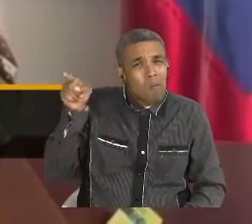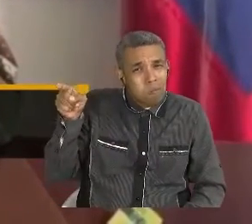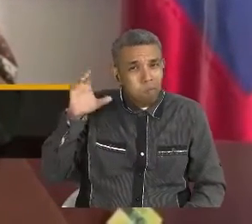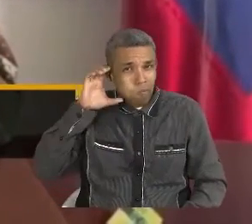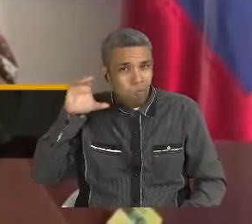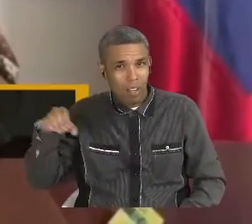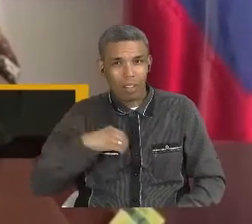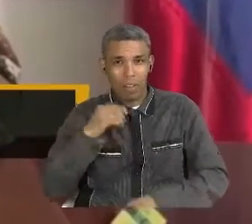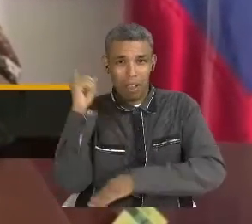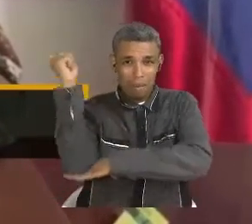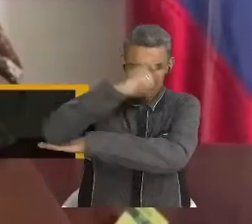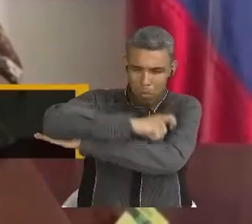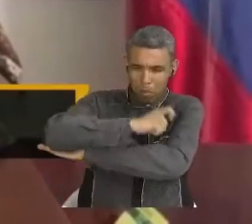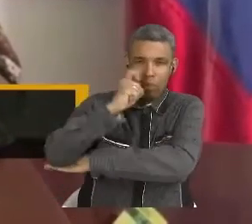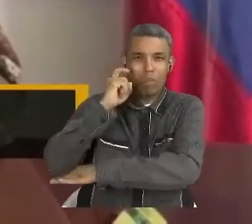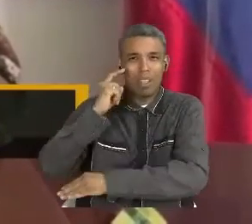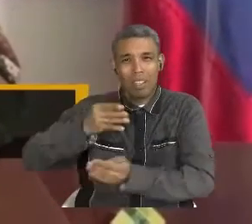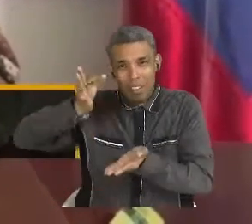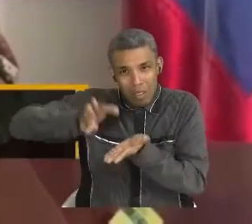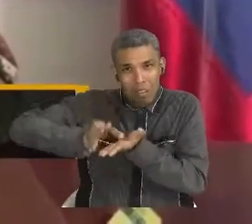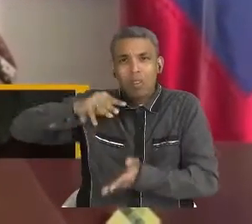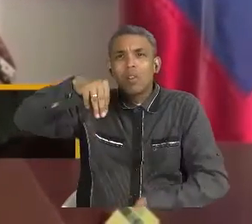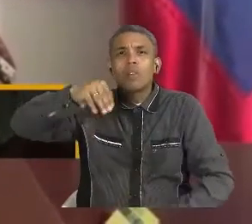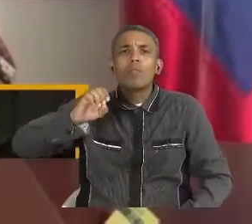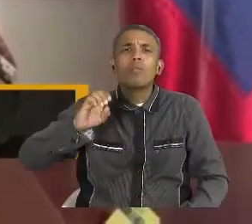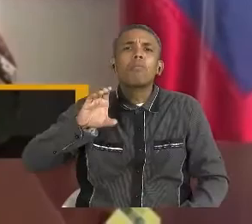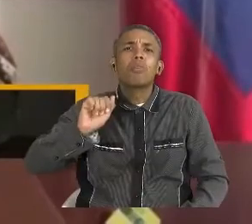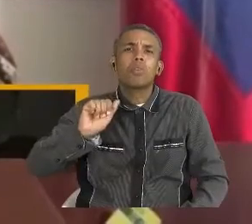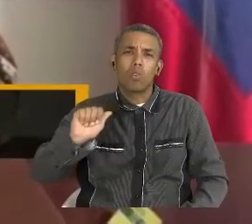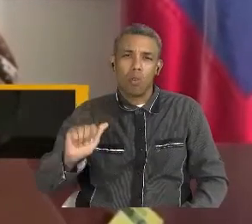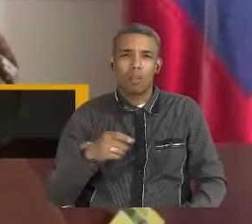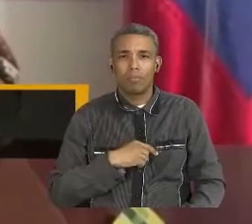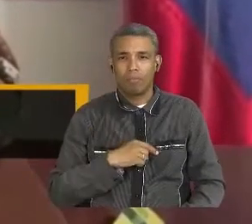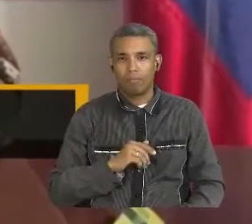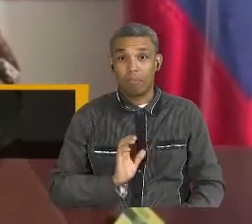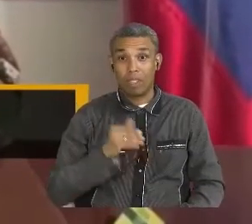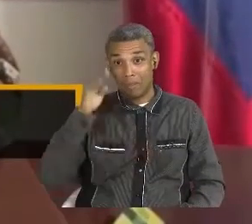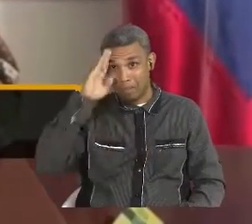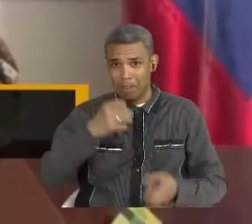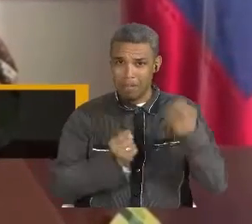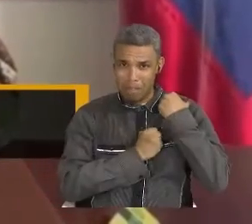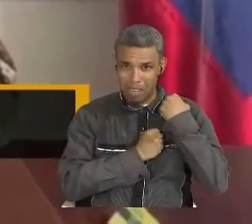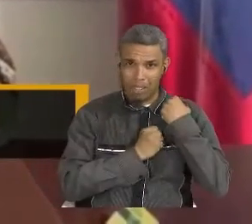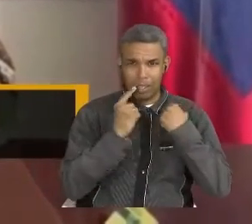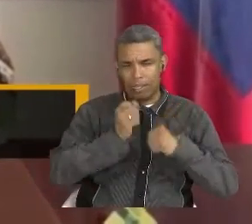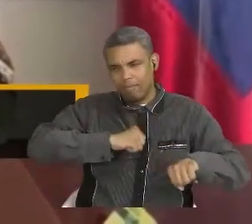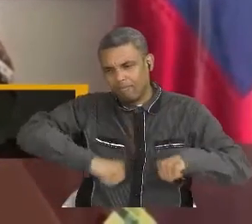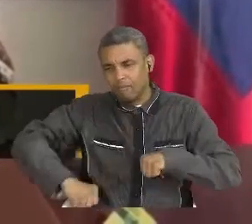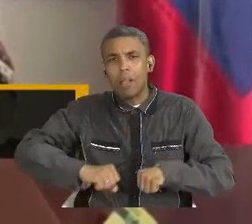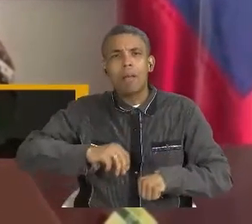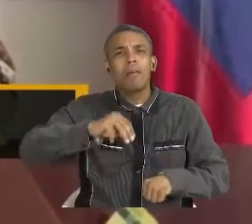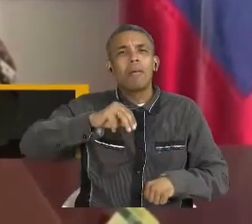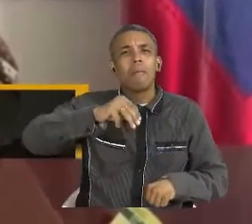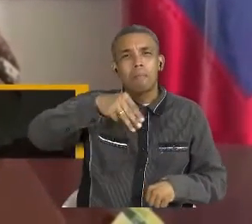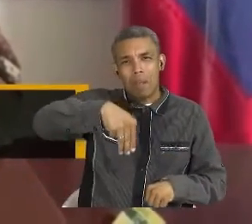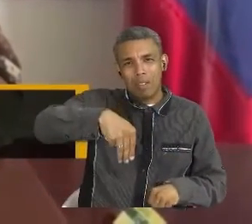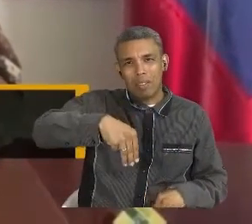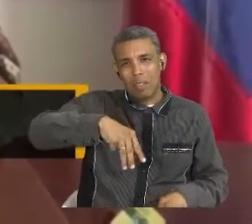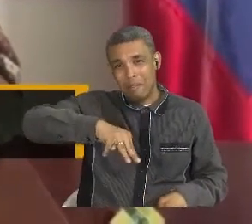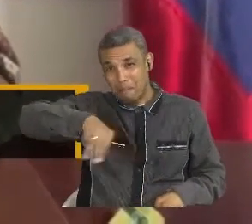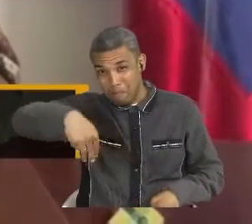Mocoa. La Armada Nacional va a destinar el día martes y el día miércoles de 2 de la